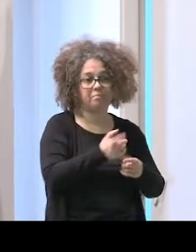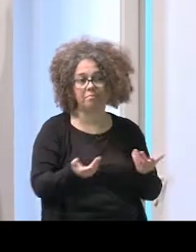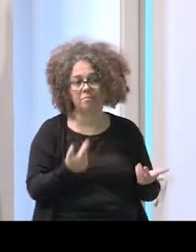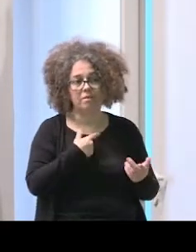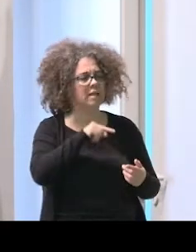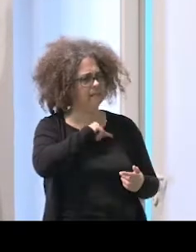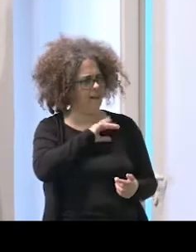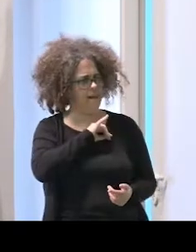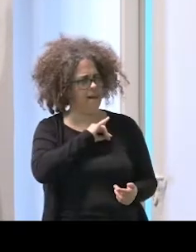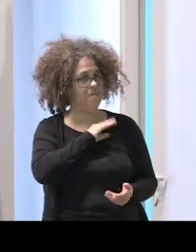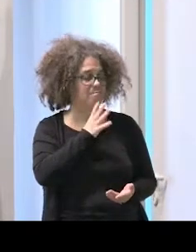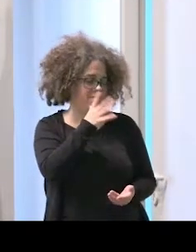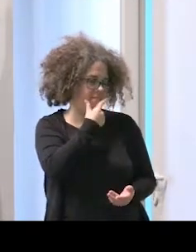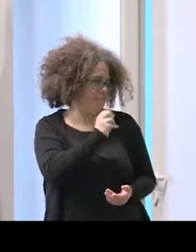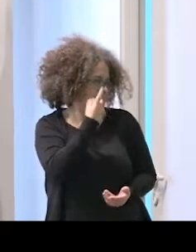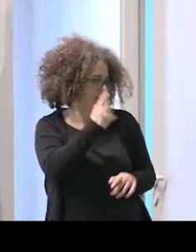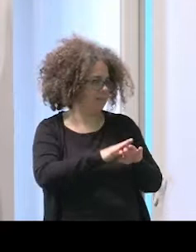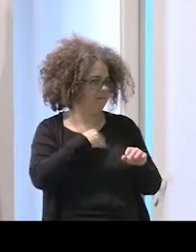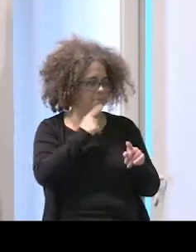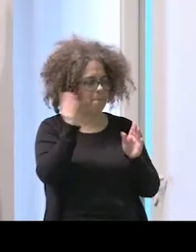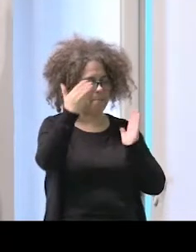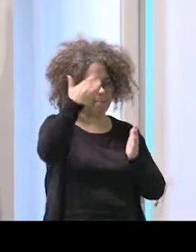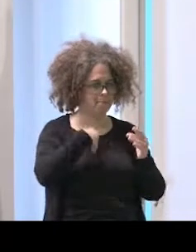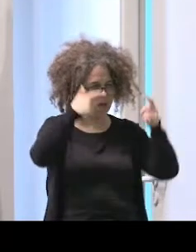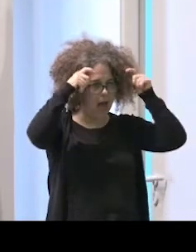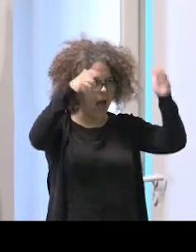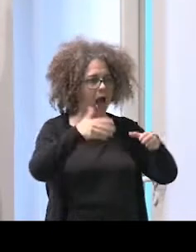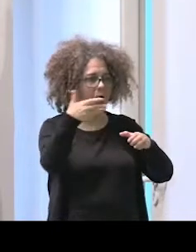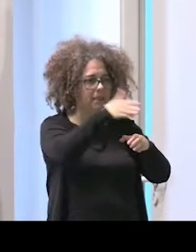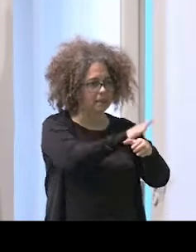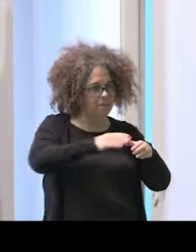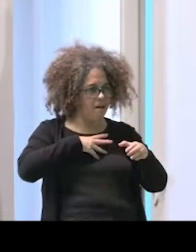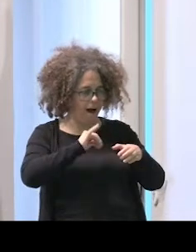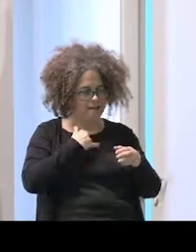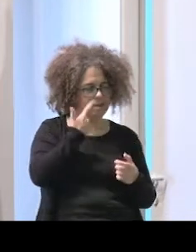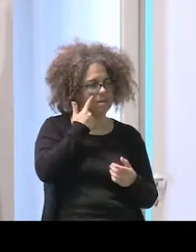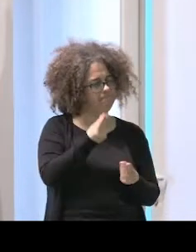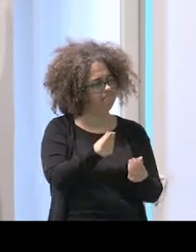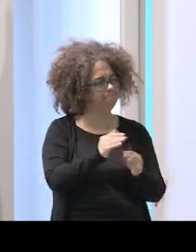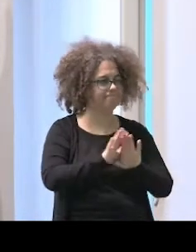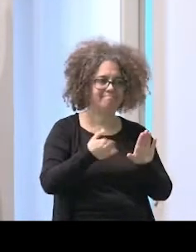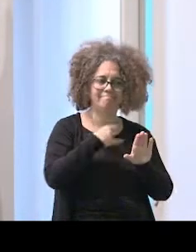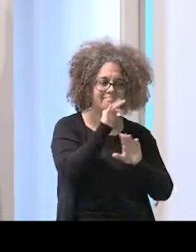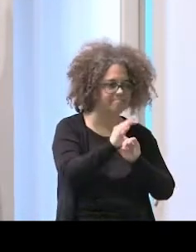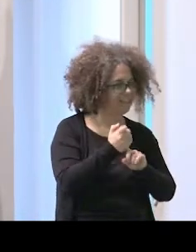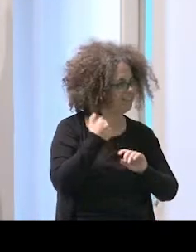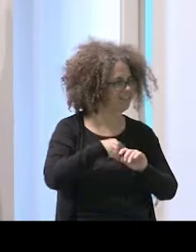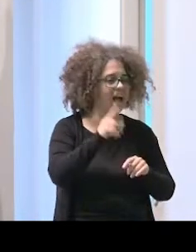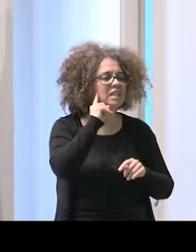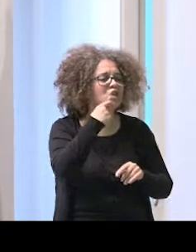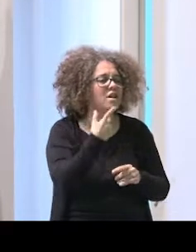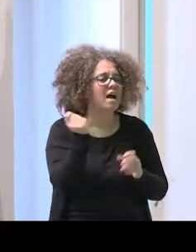tienen alteraciones en distintas áreas, ¿vale? Y eso significa que ya los ves venir. Y en ellos la sordera es más grave, es